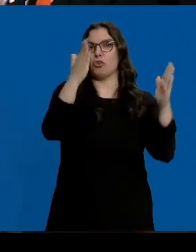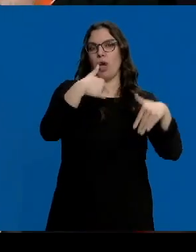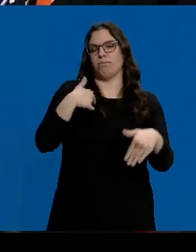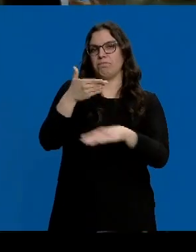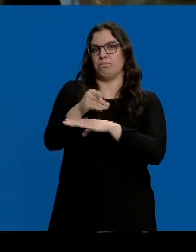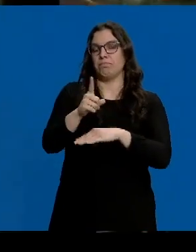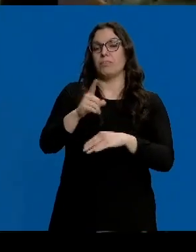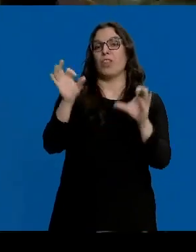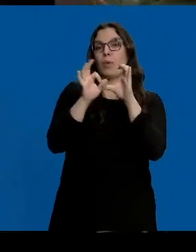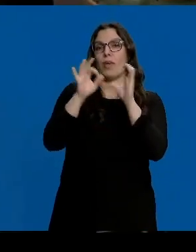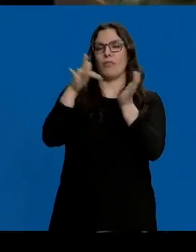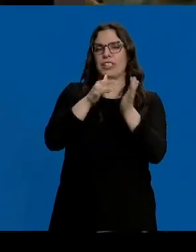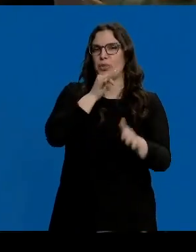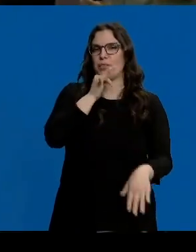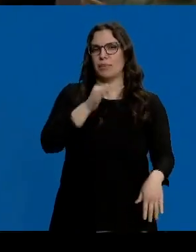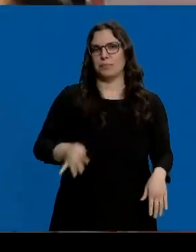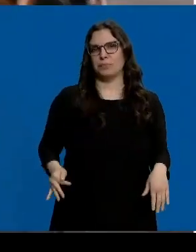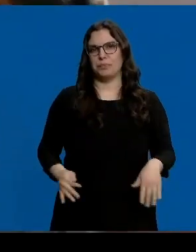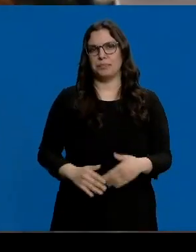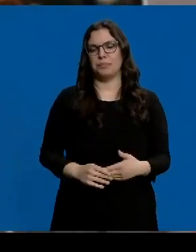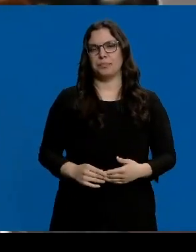tampoco tiene fecha prevista.